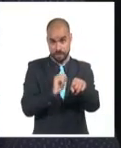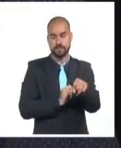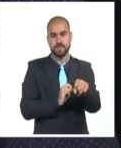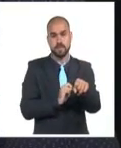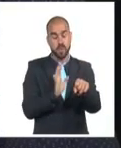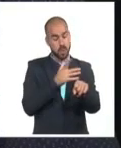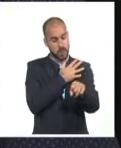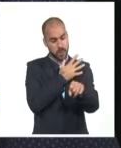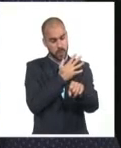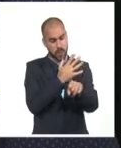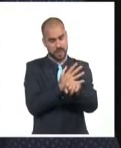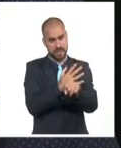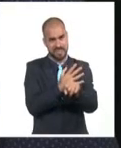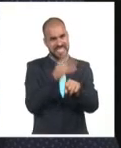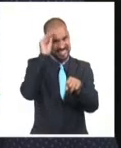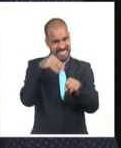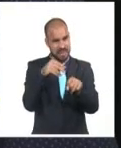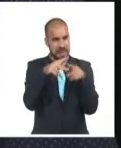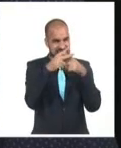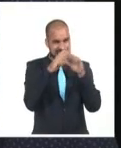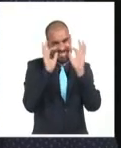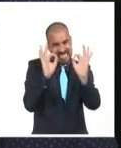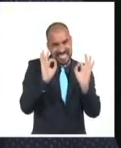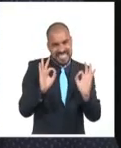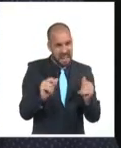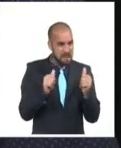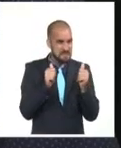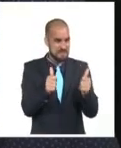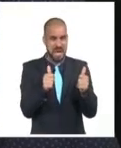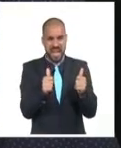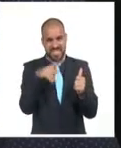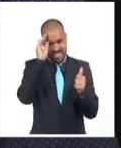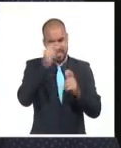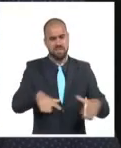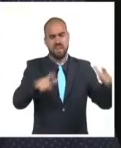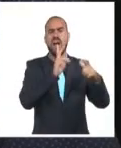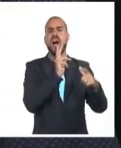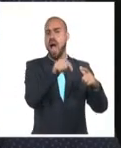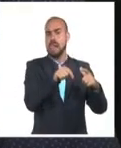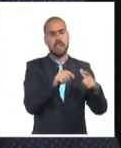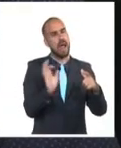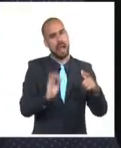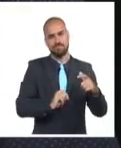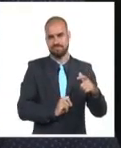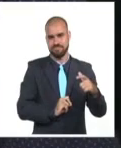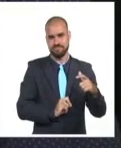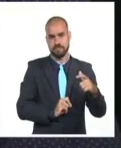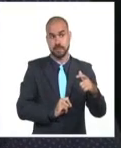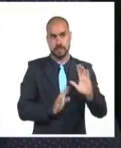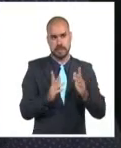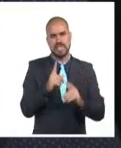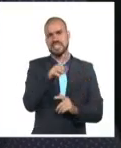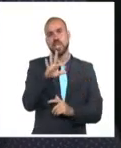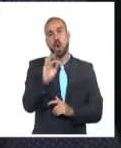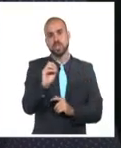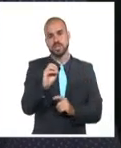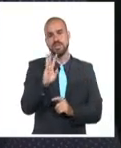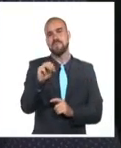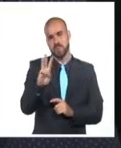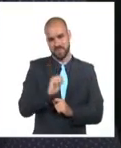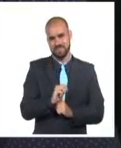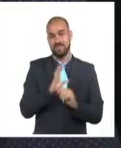podido efectuar todas las limpiezas que son necesarias en la caldera. Y ya estaba la unidad limitada a 180 megawatts en el momento de la